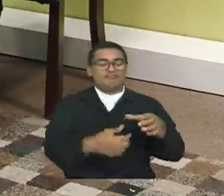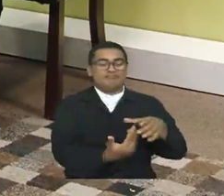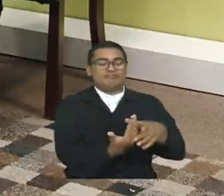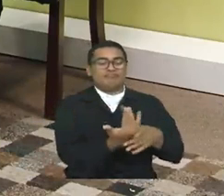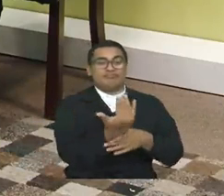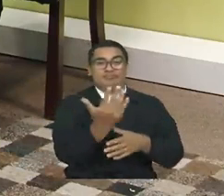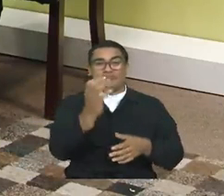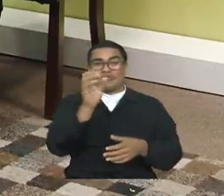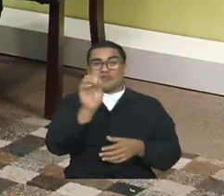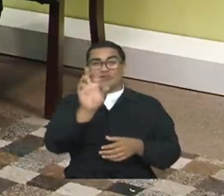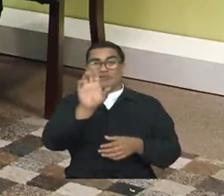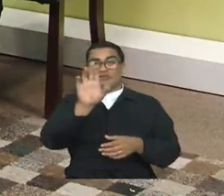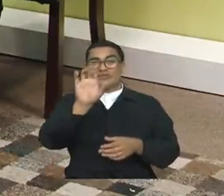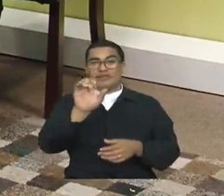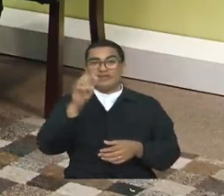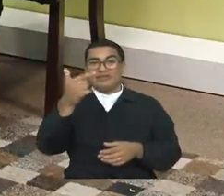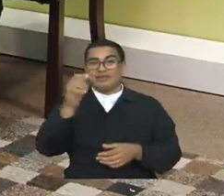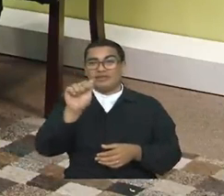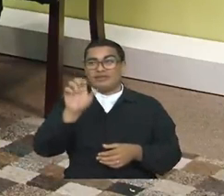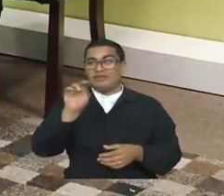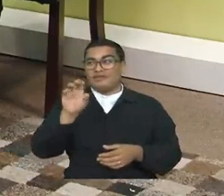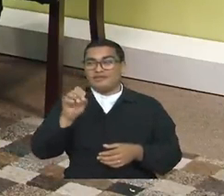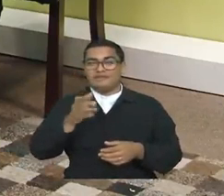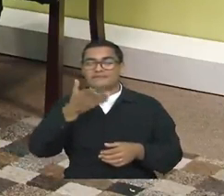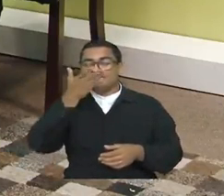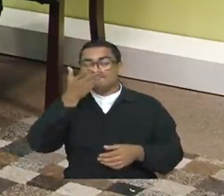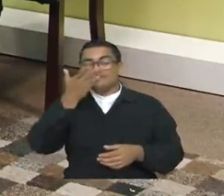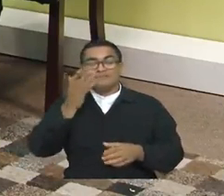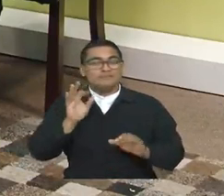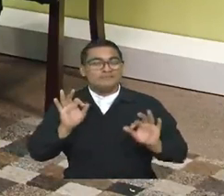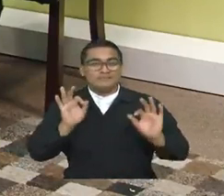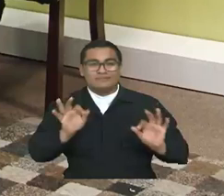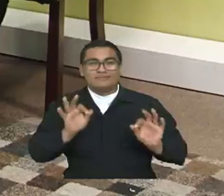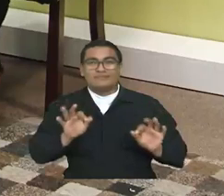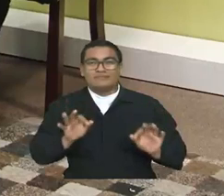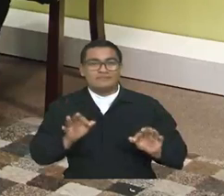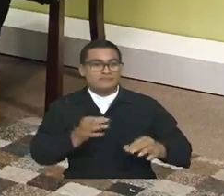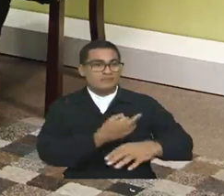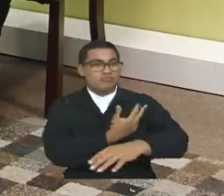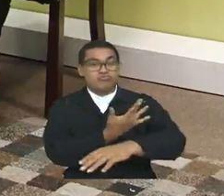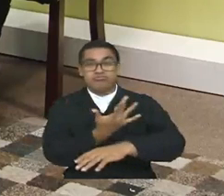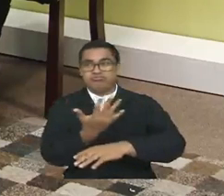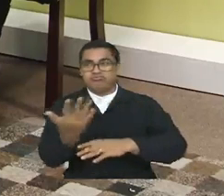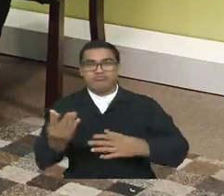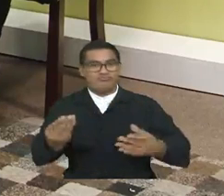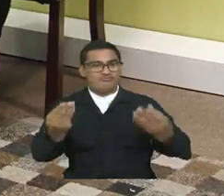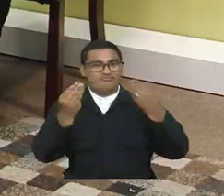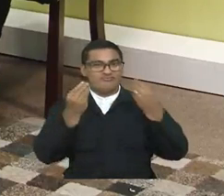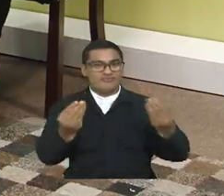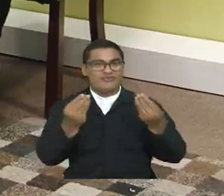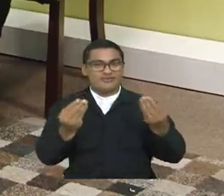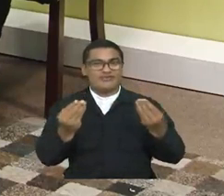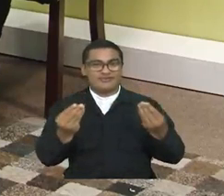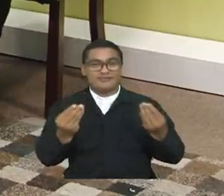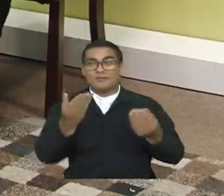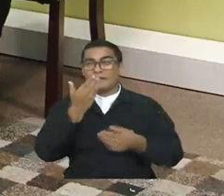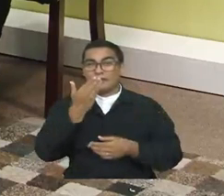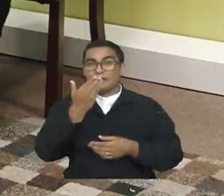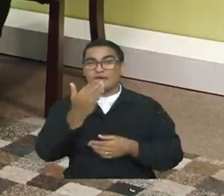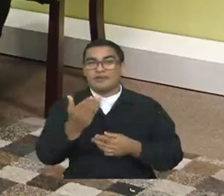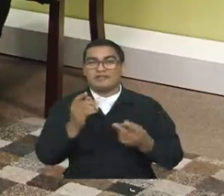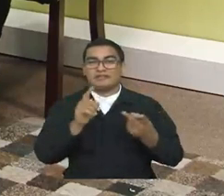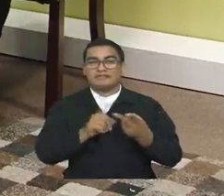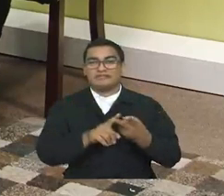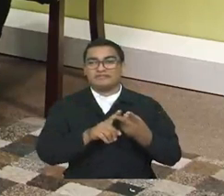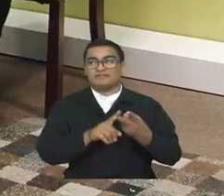orégano. El orégano crece, usted lo siembra y hasta al mes. Crece muy rápido. Y es bueno el orégano,